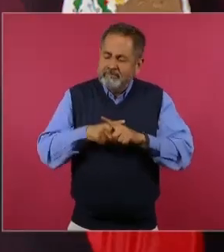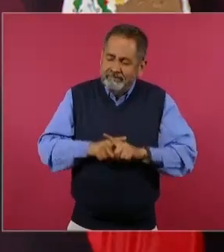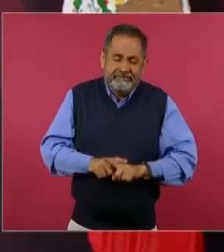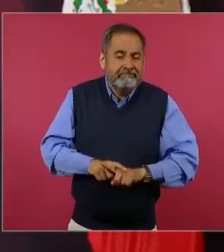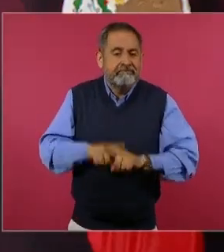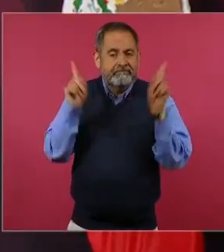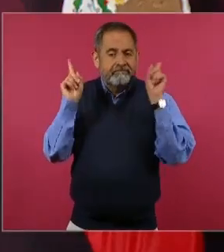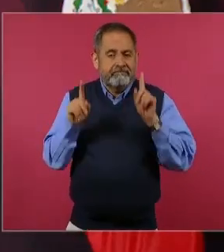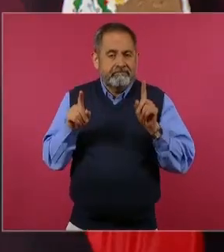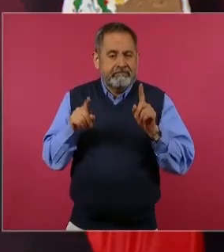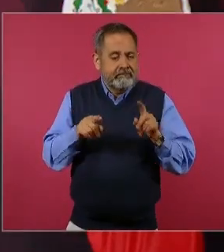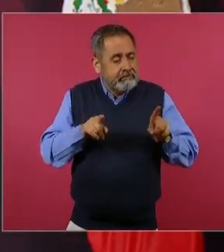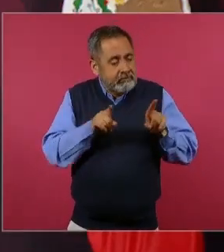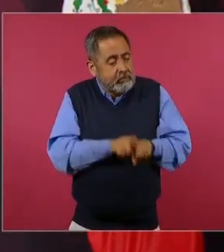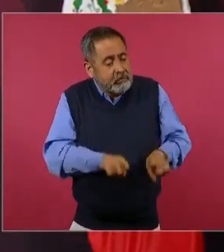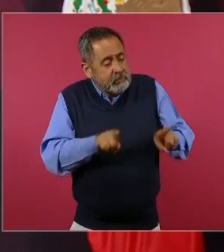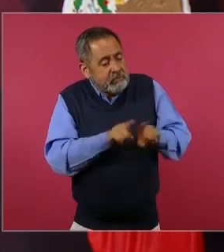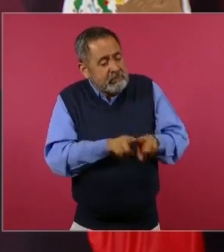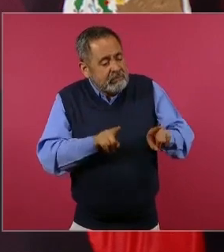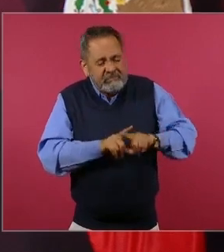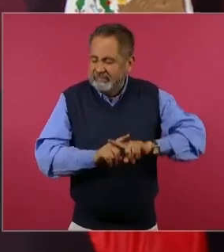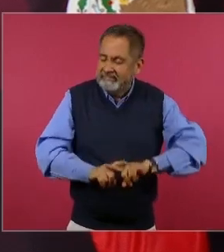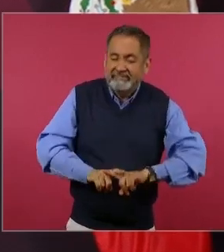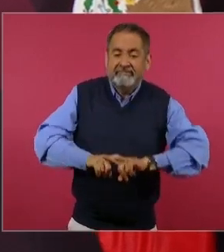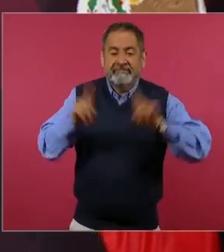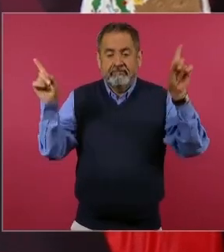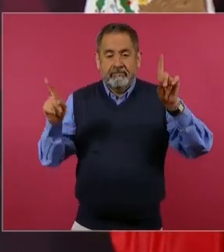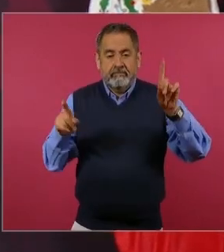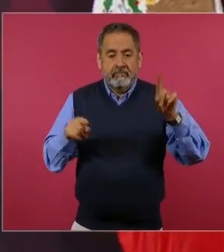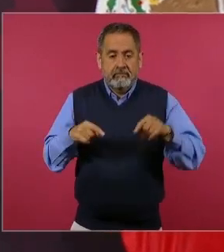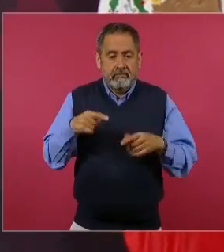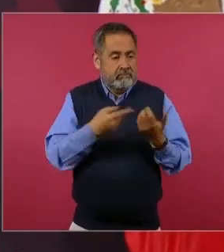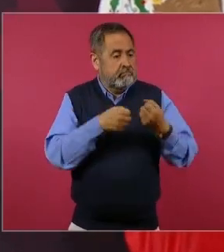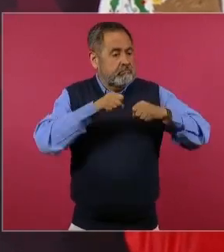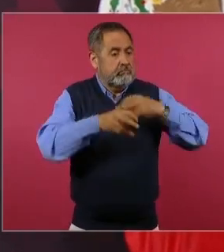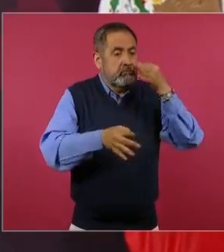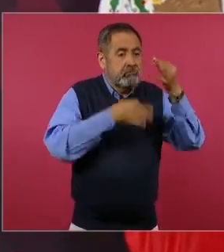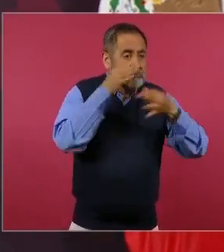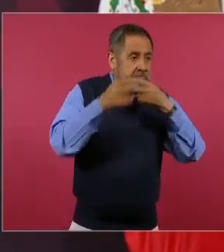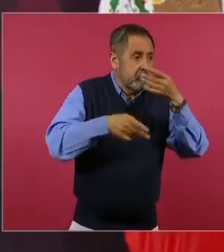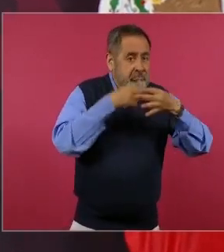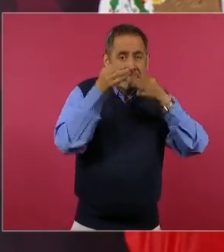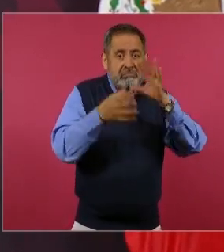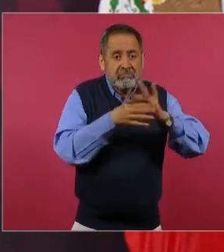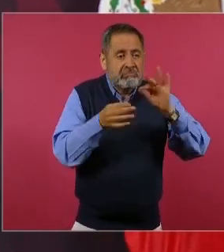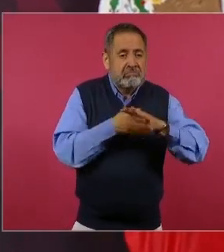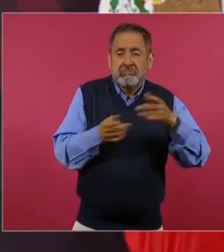se rompe la regla del poder mediático